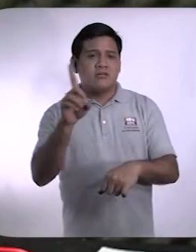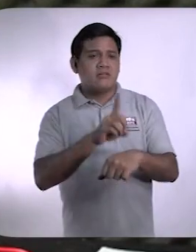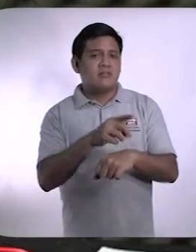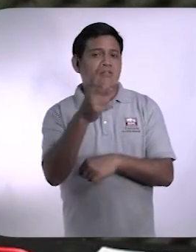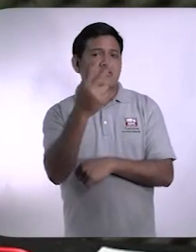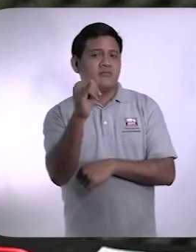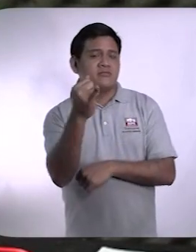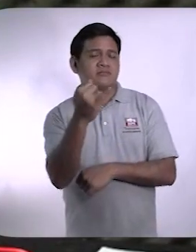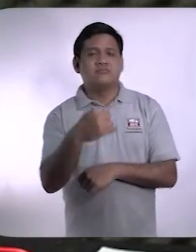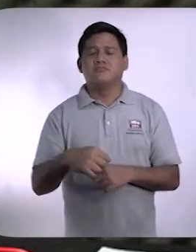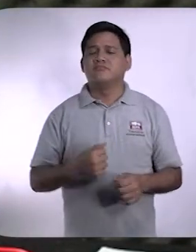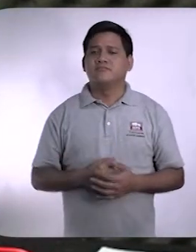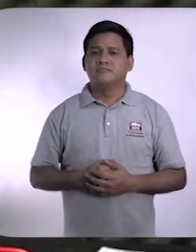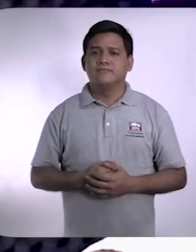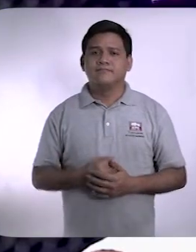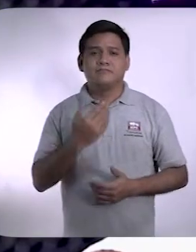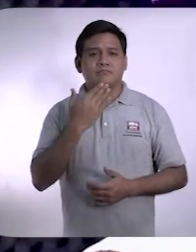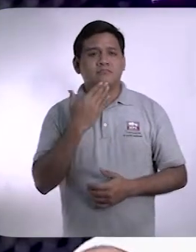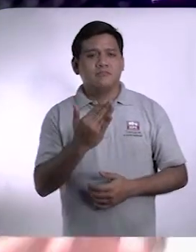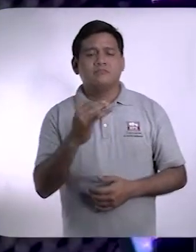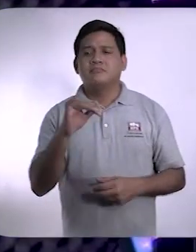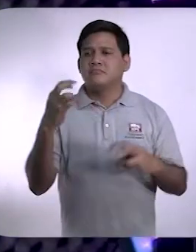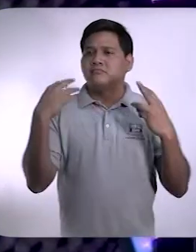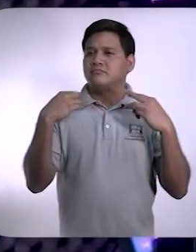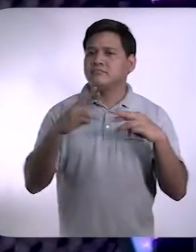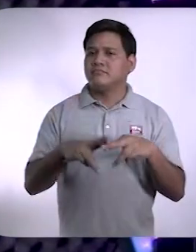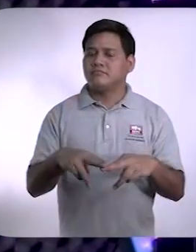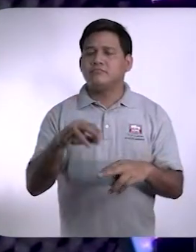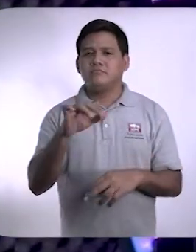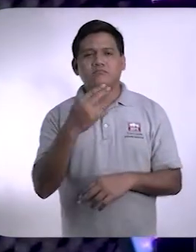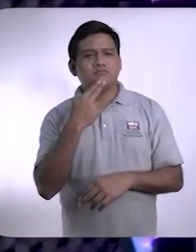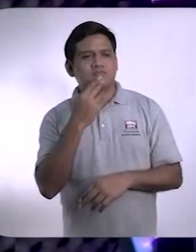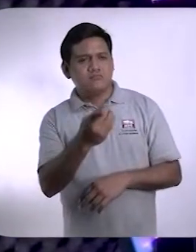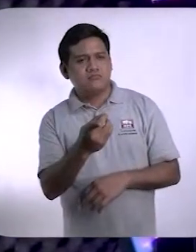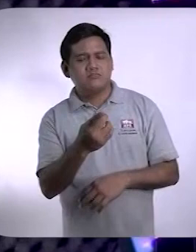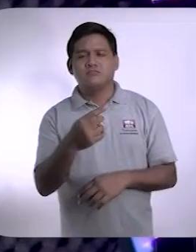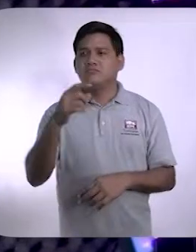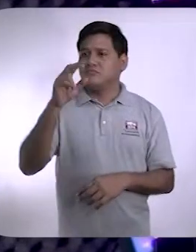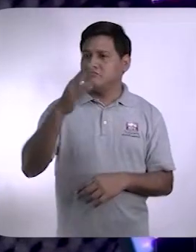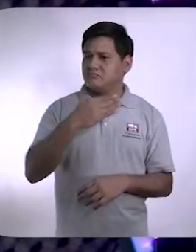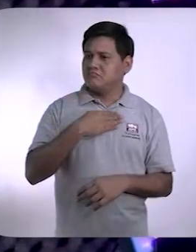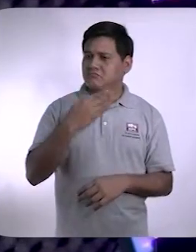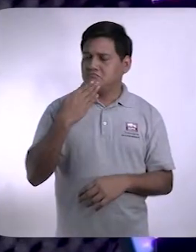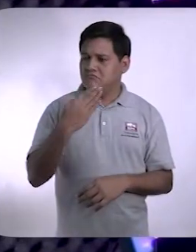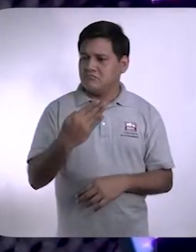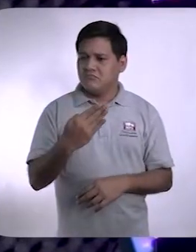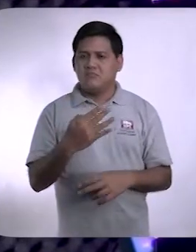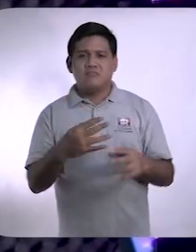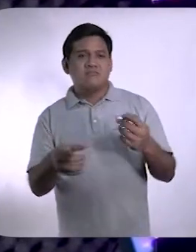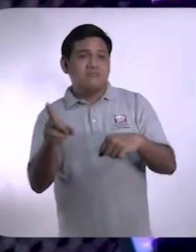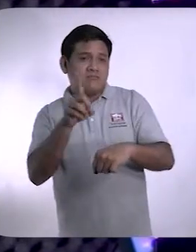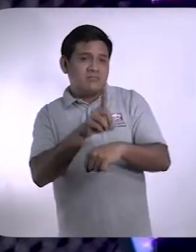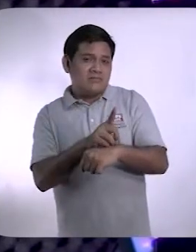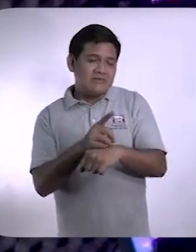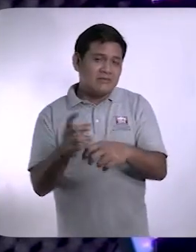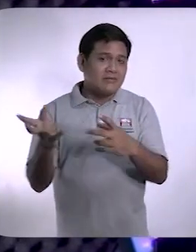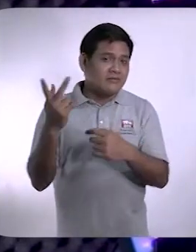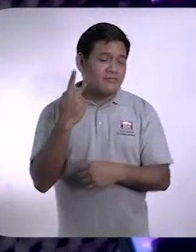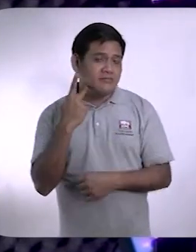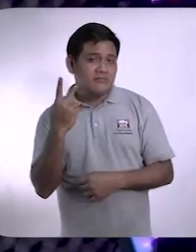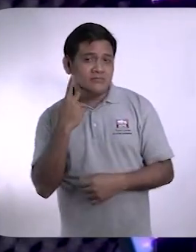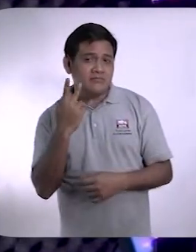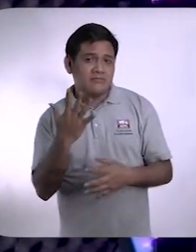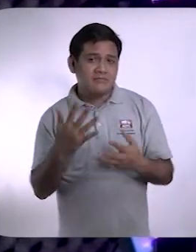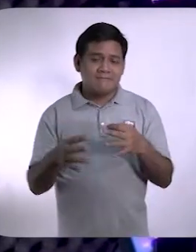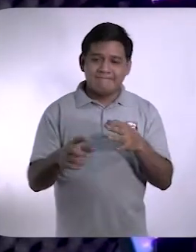junio. Muy bien, maestro. Efectivamente, como usted mencionó, fueron un sinnúmero de días en donde los partidos políticos